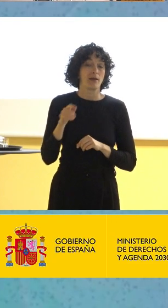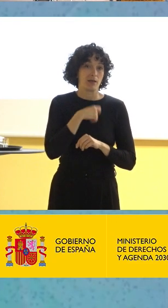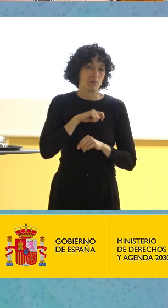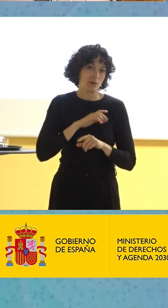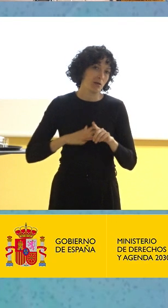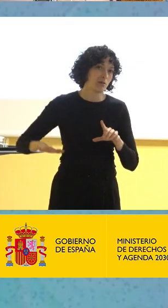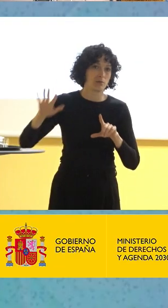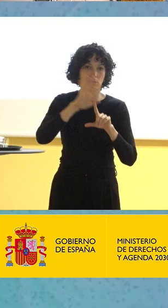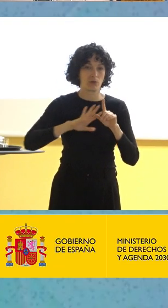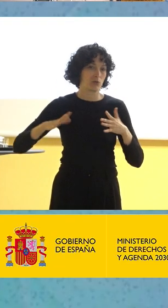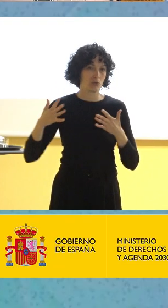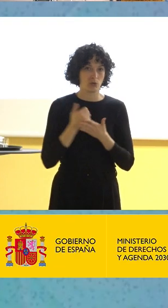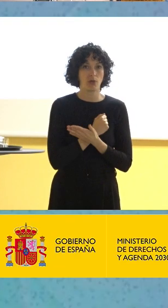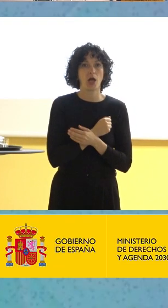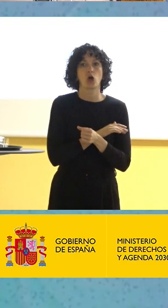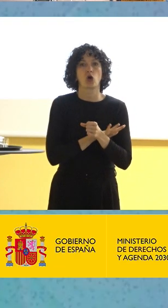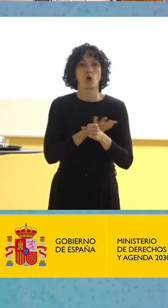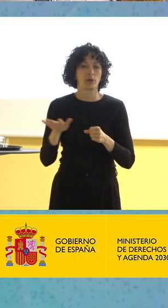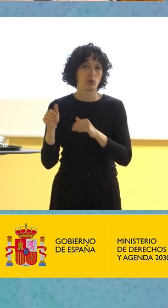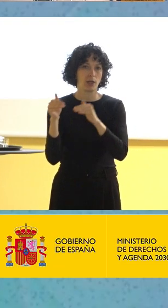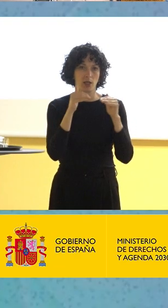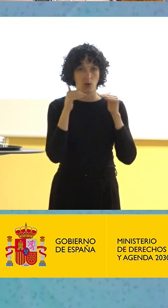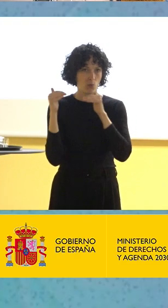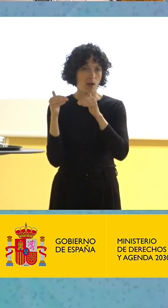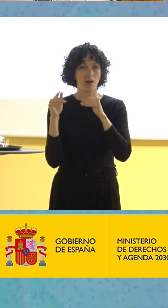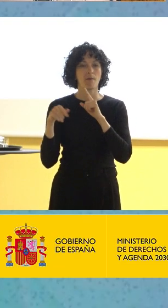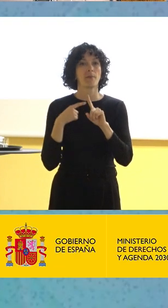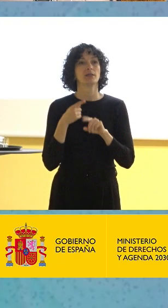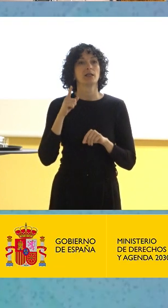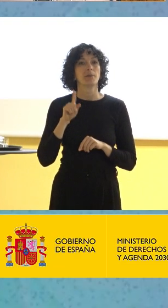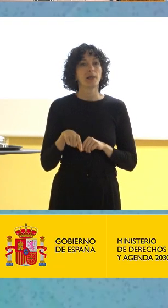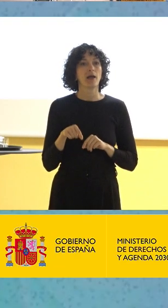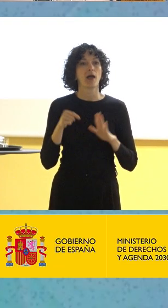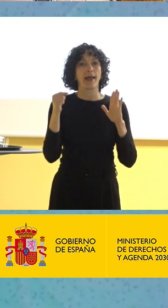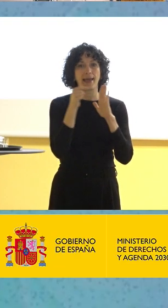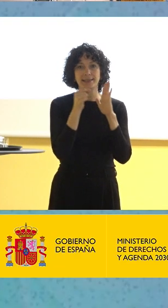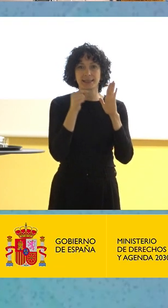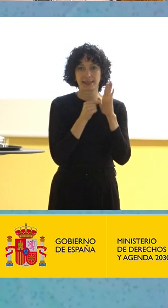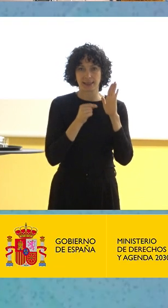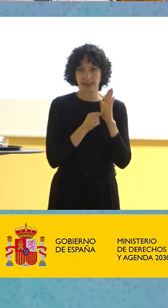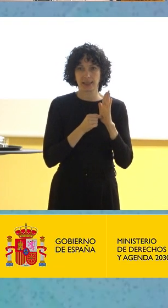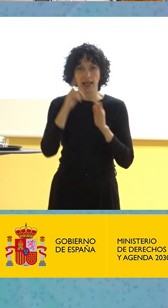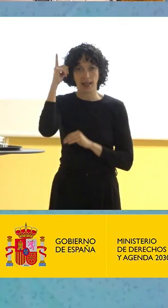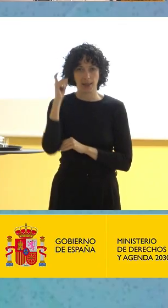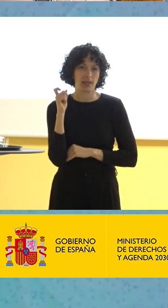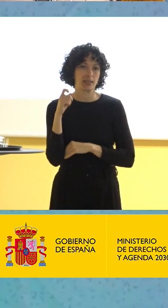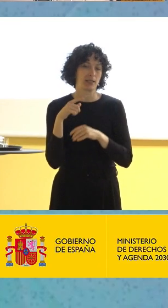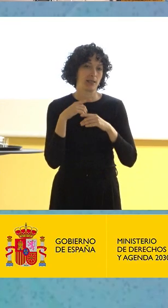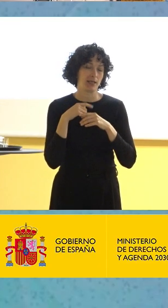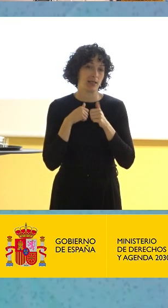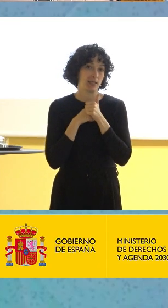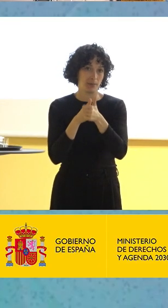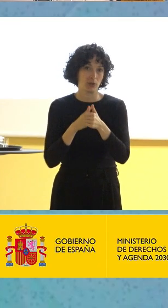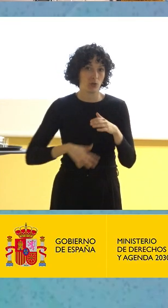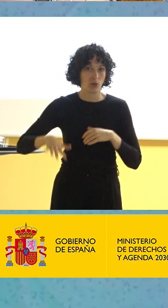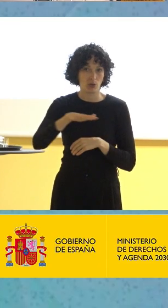territorio como la DGP, y que haya unos estándares de seguimiento en todo el territorio y campañas